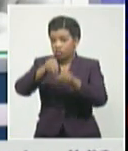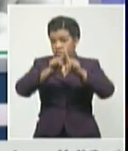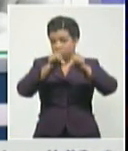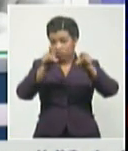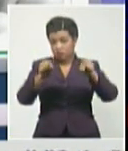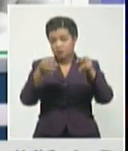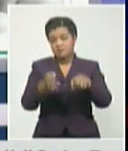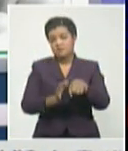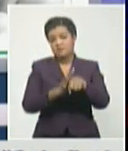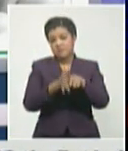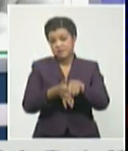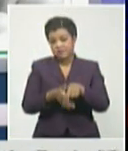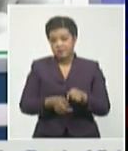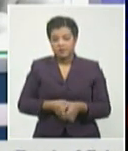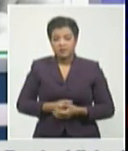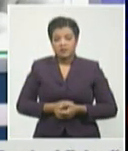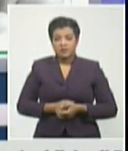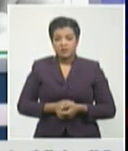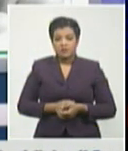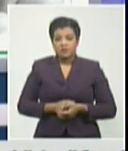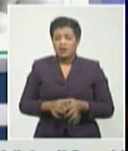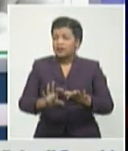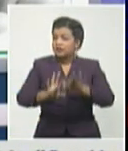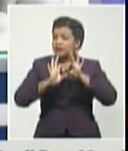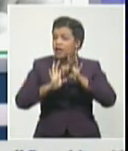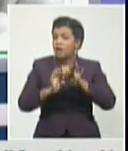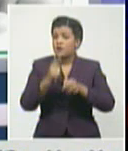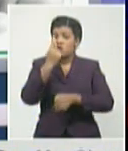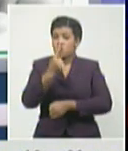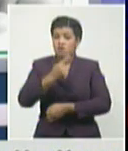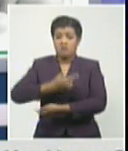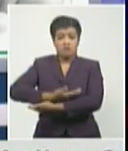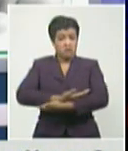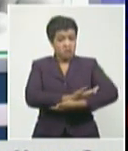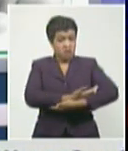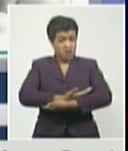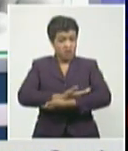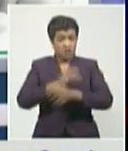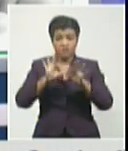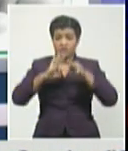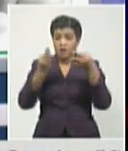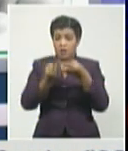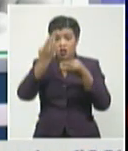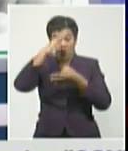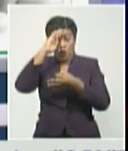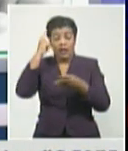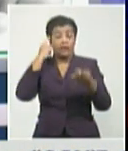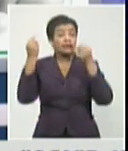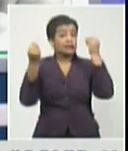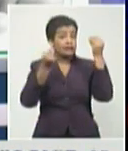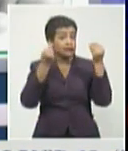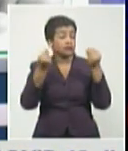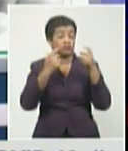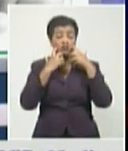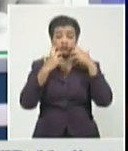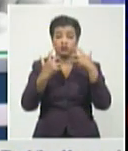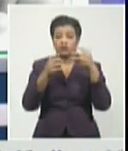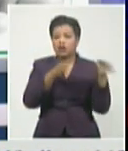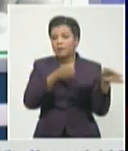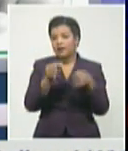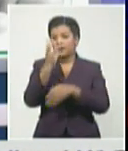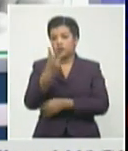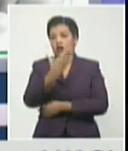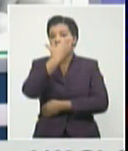cause 2 reportados de grave un lactante familia cubana atención y tres adolescentes por tanto insistía